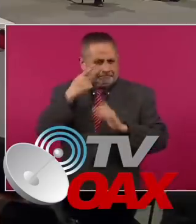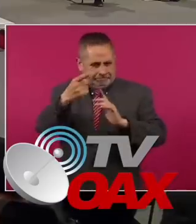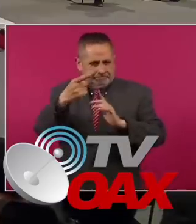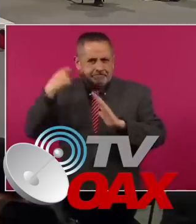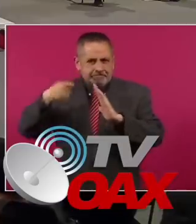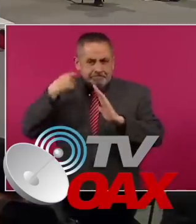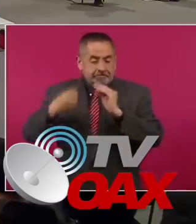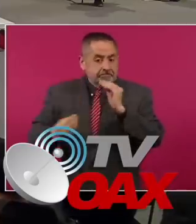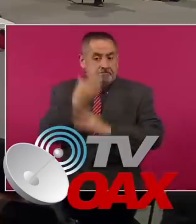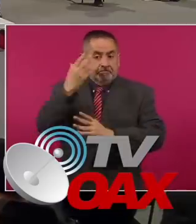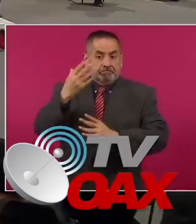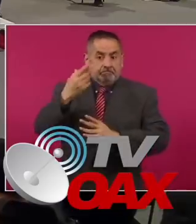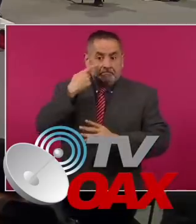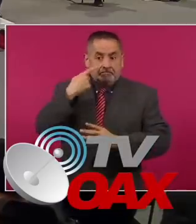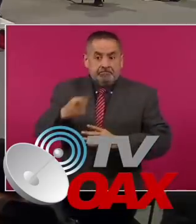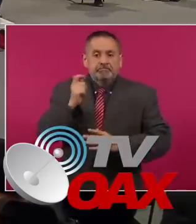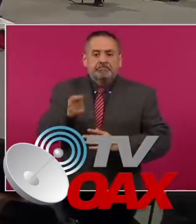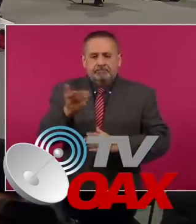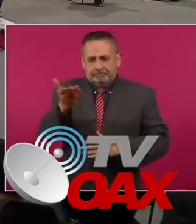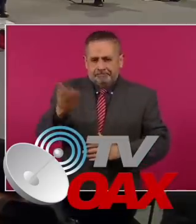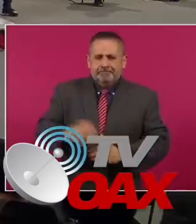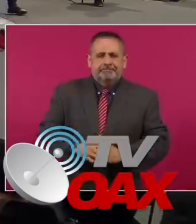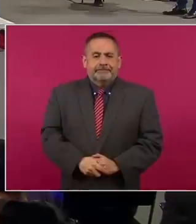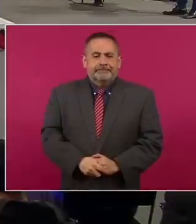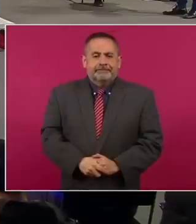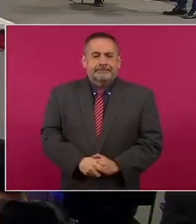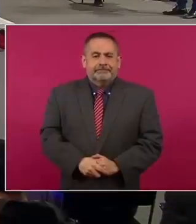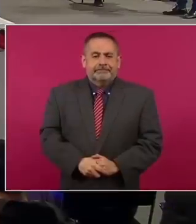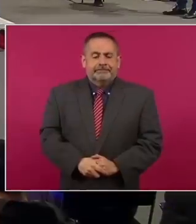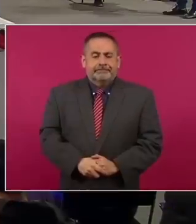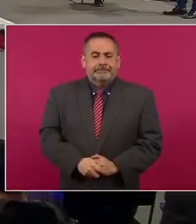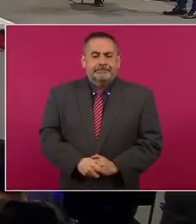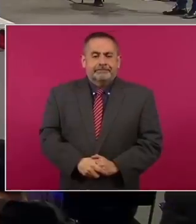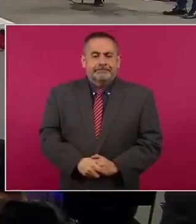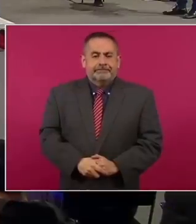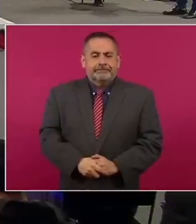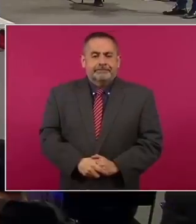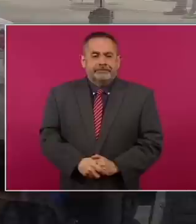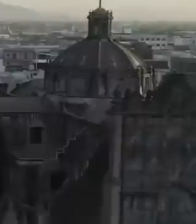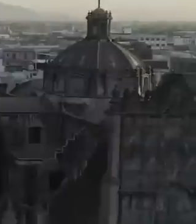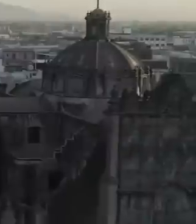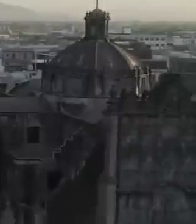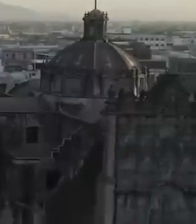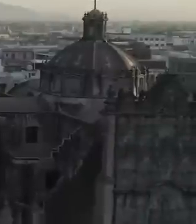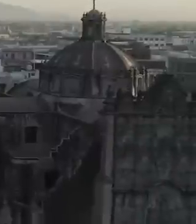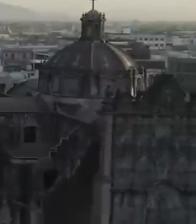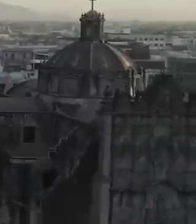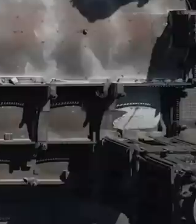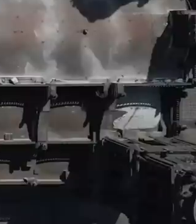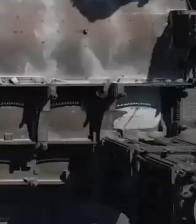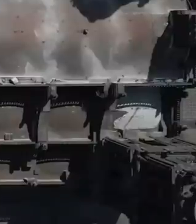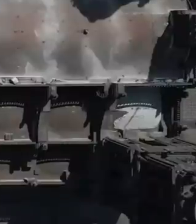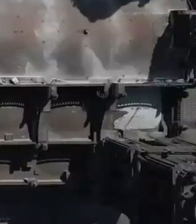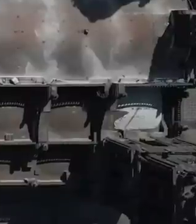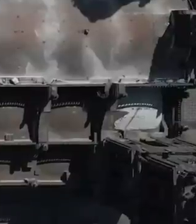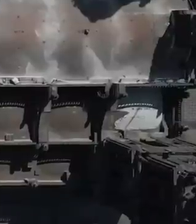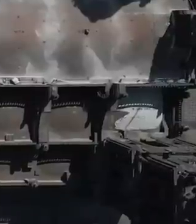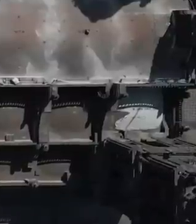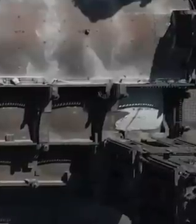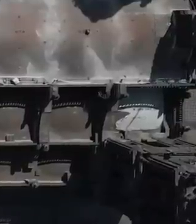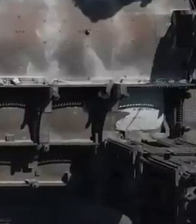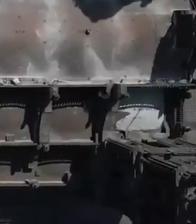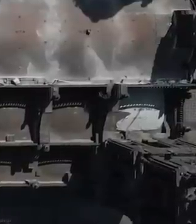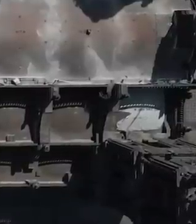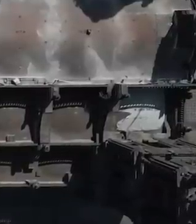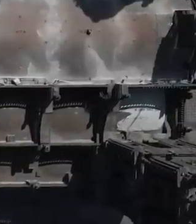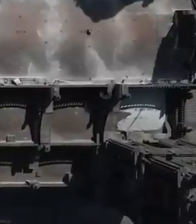para mostrarles, si nos permiten, por favor. Durante la intervención arquitectónica y estructural de la Catedral